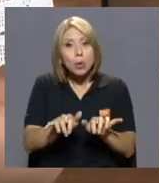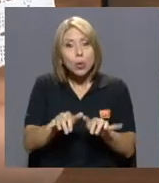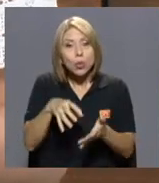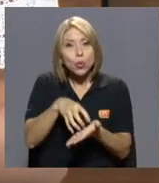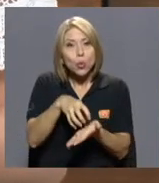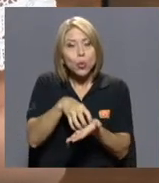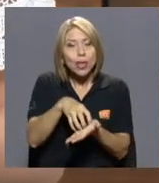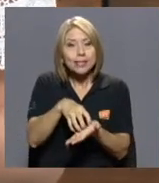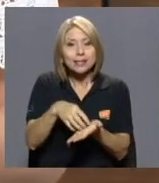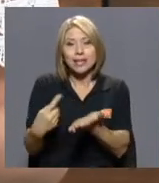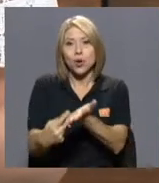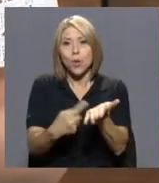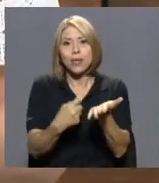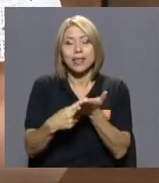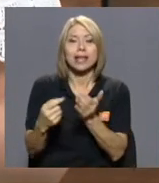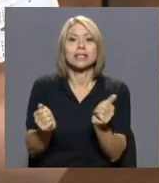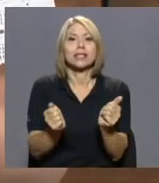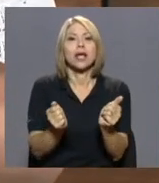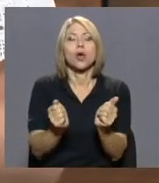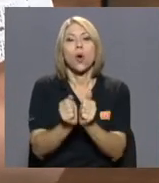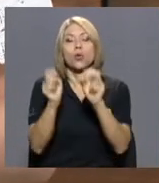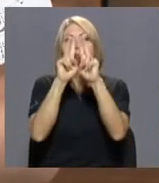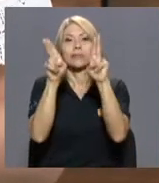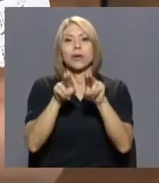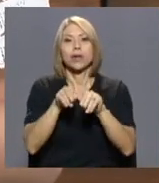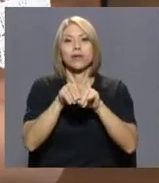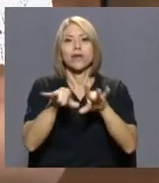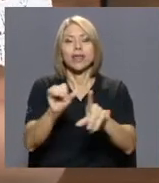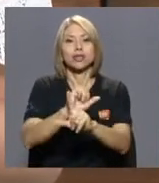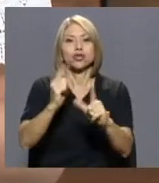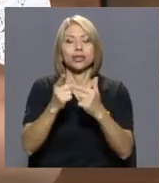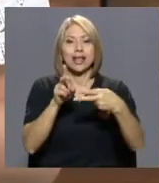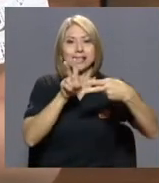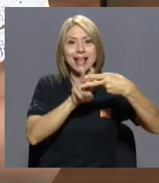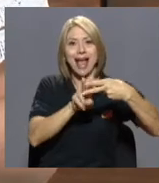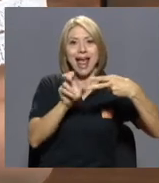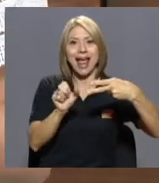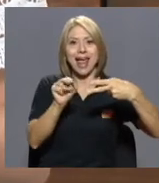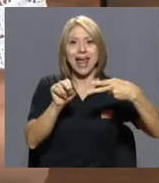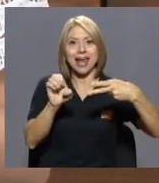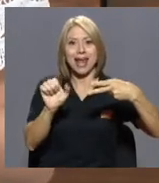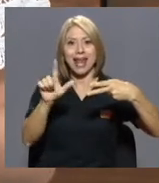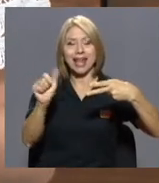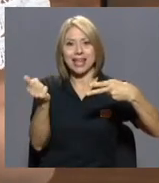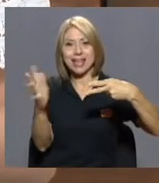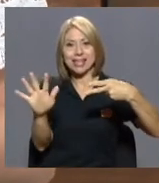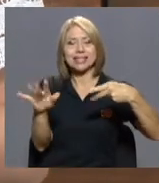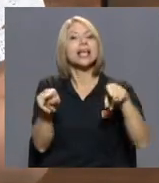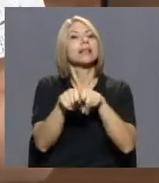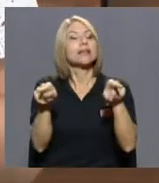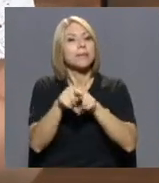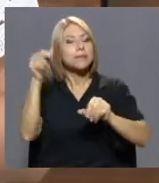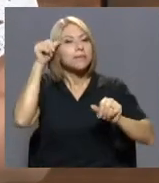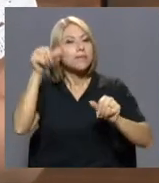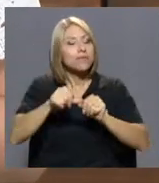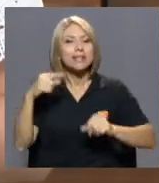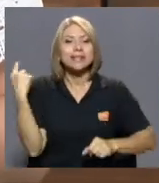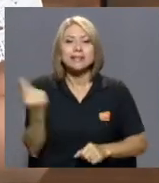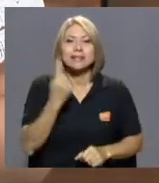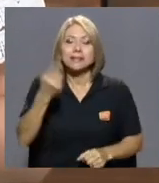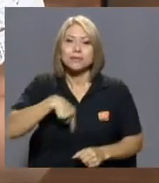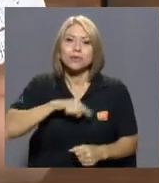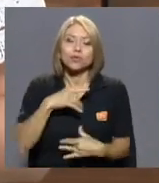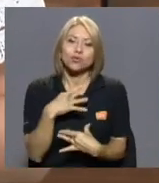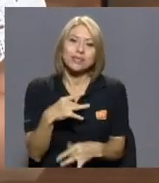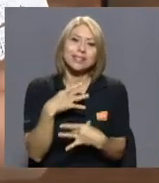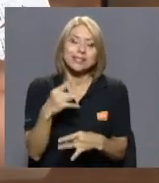y comentarios por medio de las redes sociales utilizando el hashtag en el 15, y también recuerde que siempre estamos muy interesados